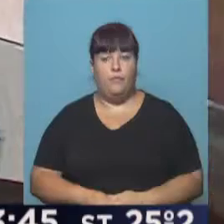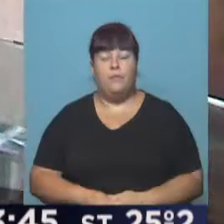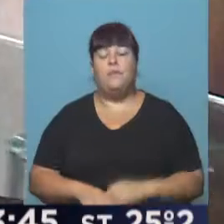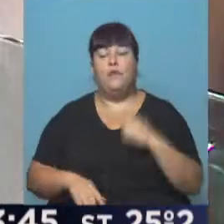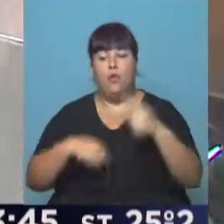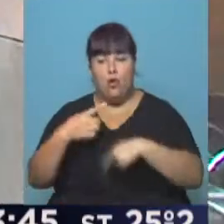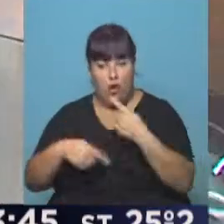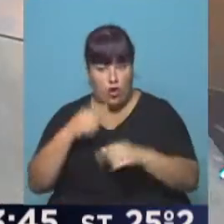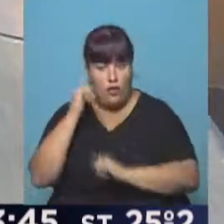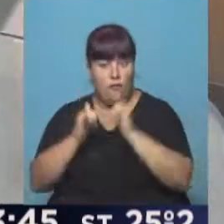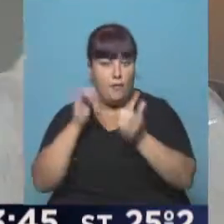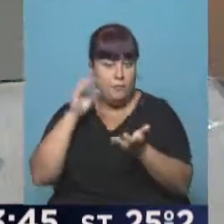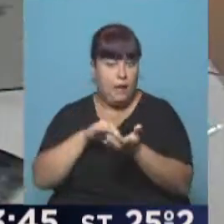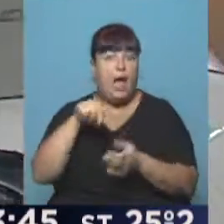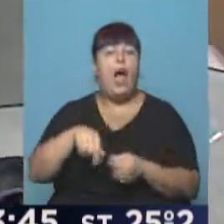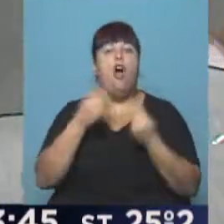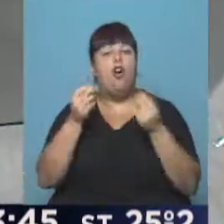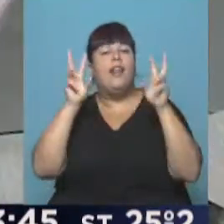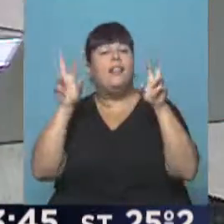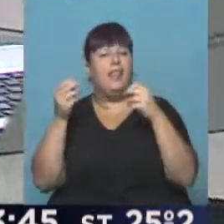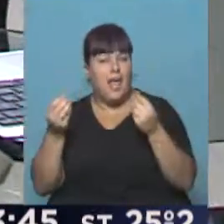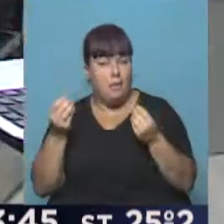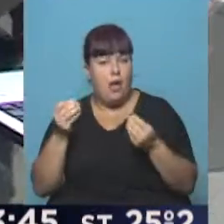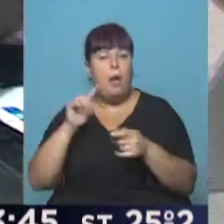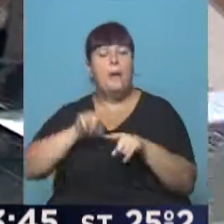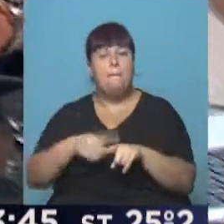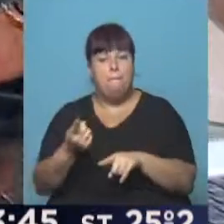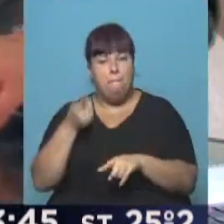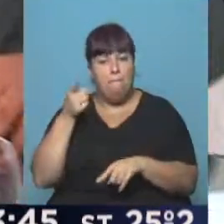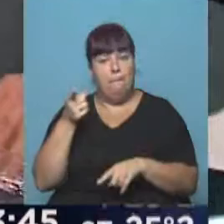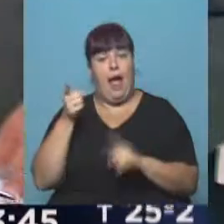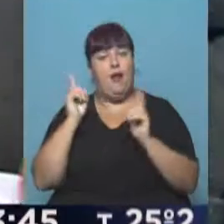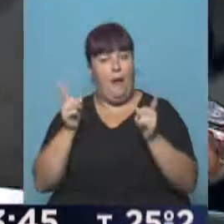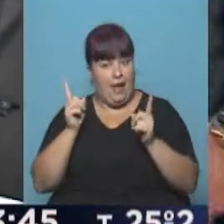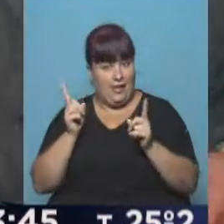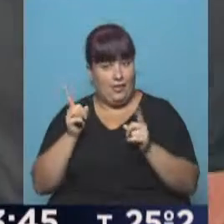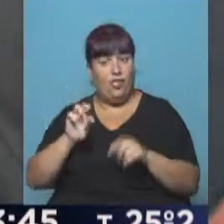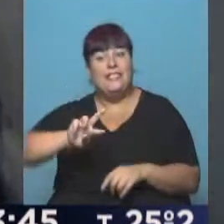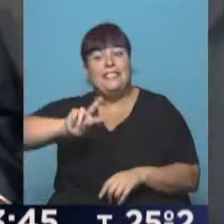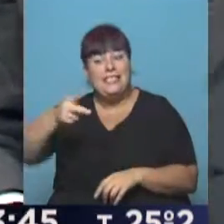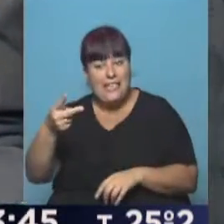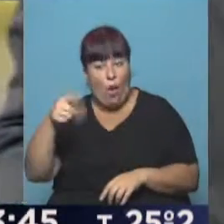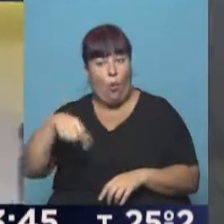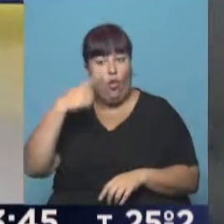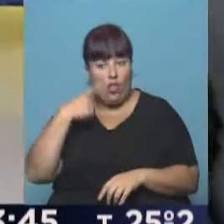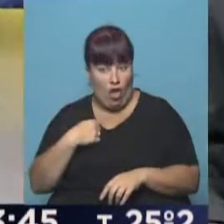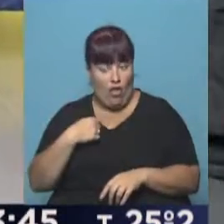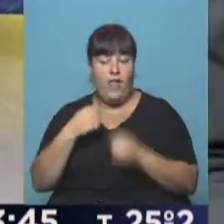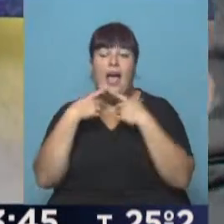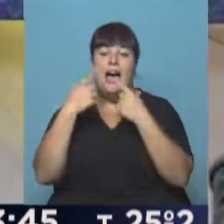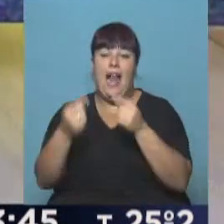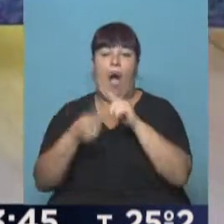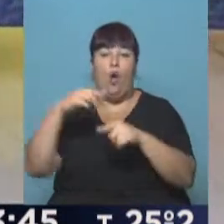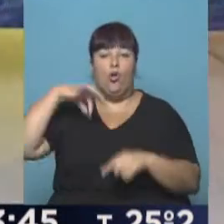seguimos con más información y nos vamos a ocupar ahora del paro de los docentes es el segundo día reclamando